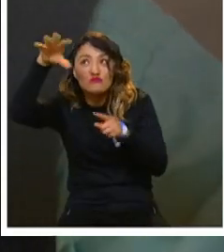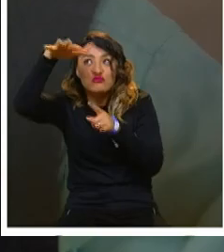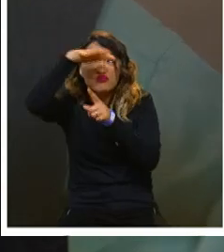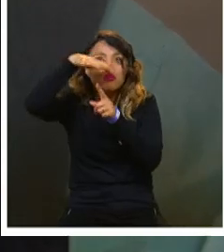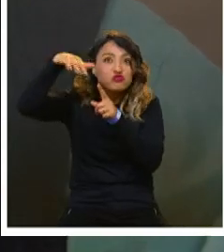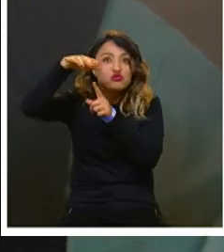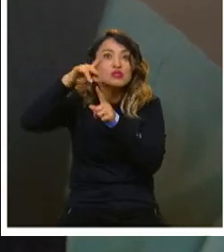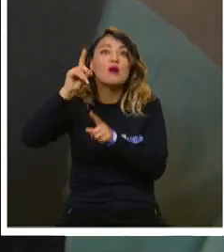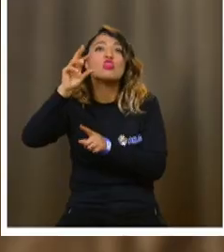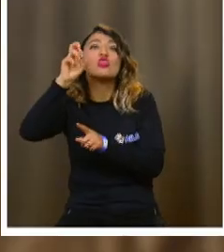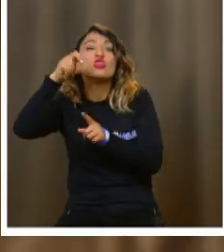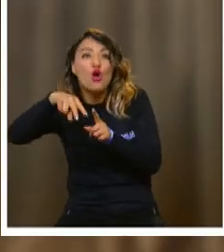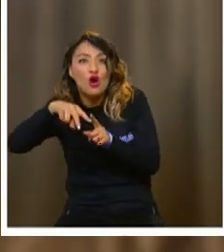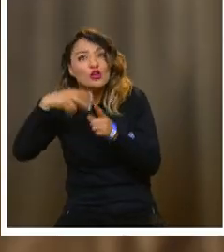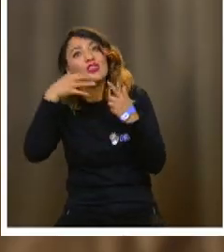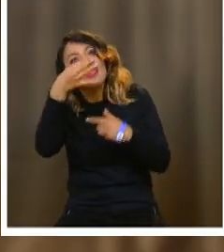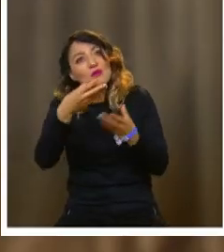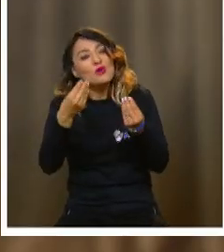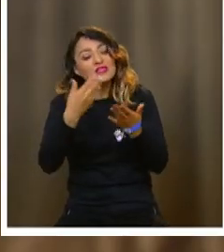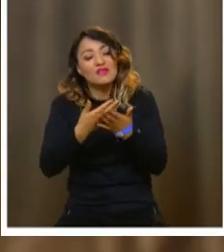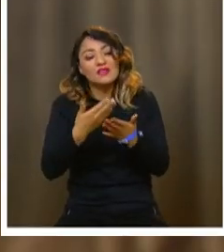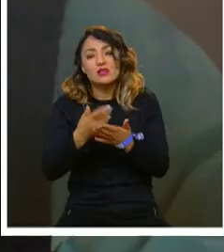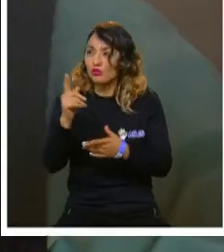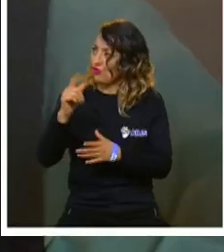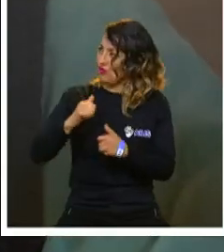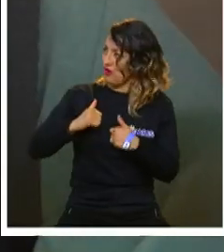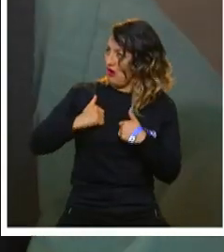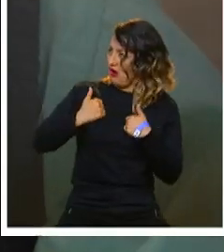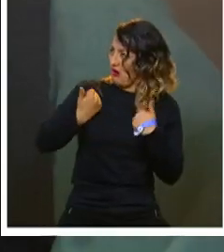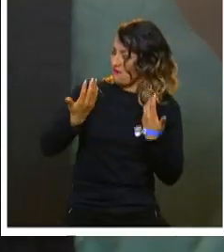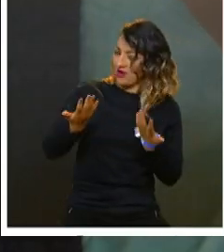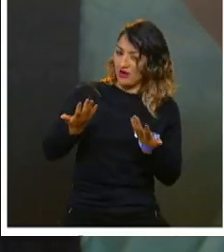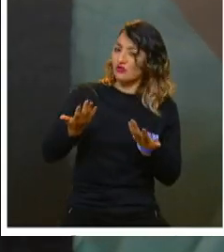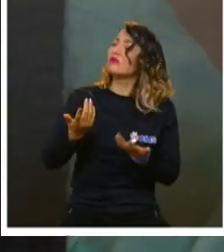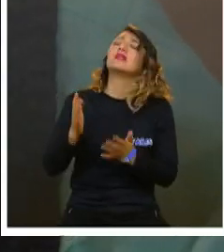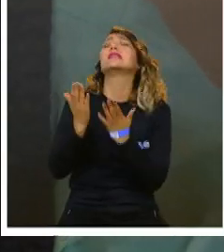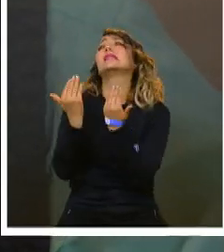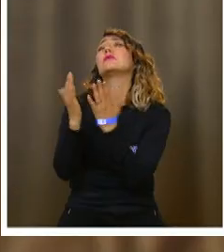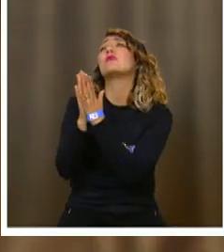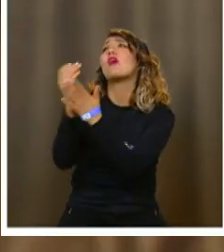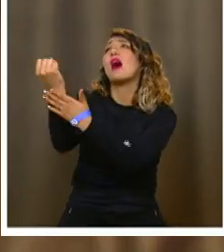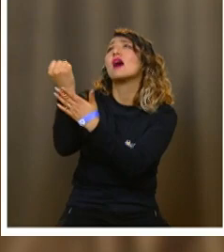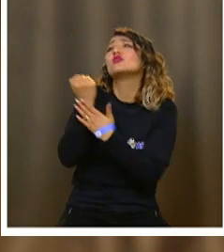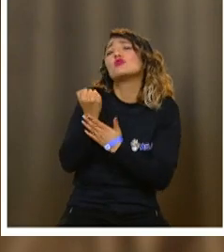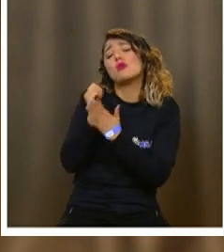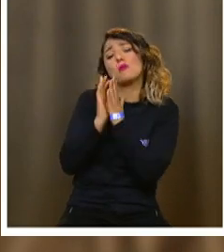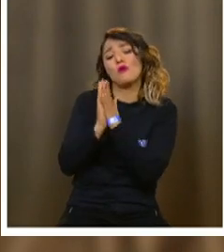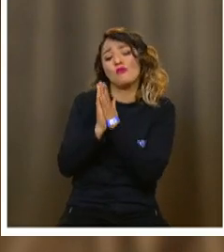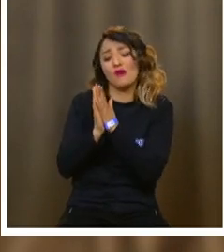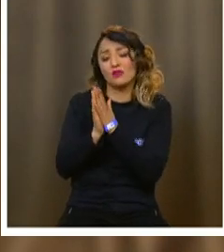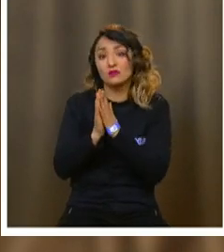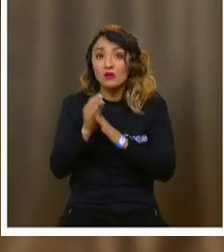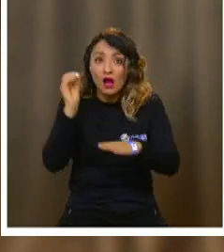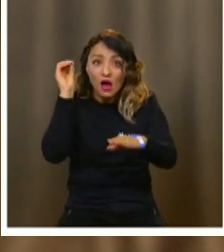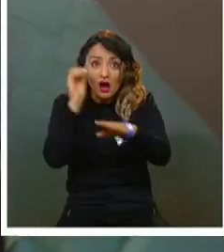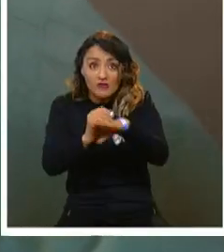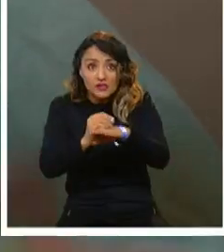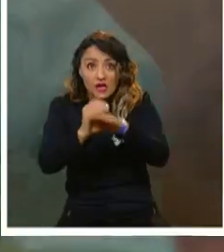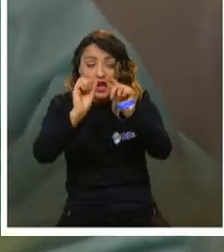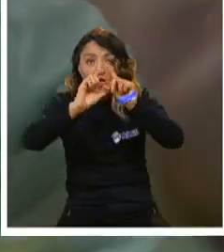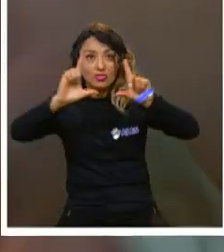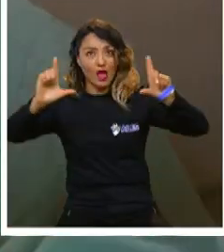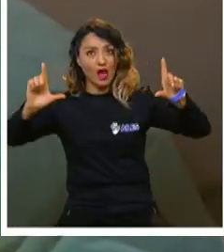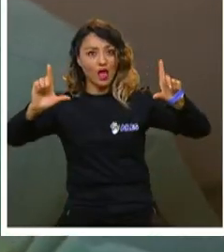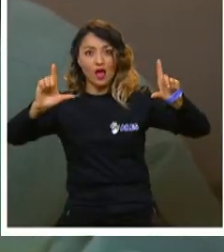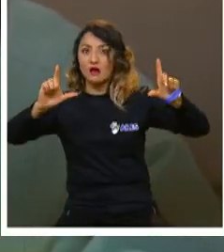hecho un lolo. Oye, necesito que me ayude. ¿Qué lo voy a poder ayudar yo? ¿Supiste que se termina la televisión? Si